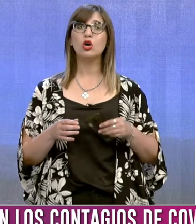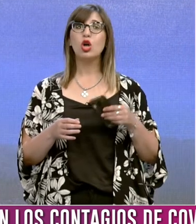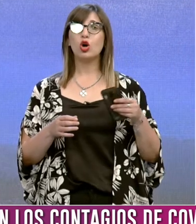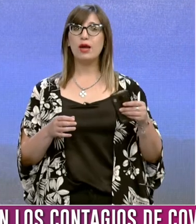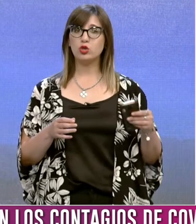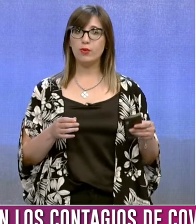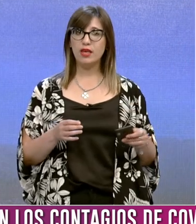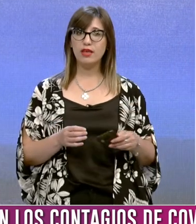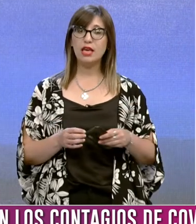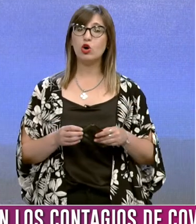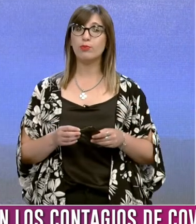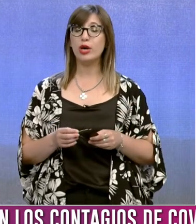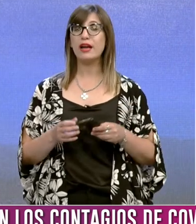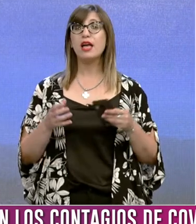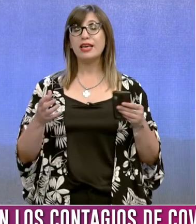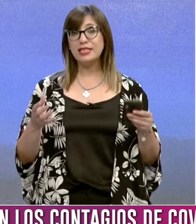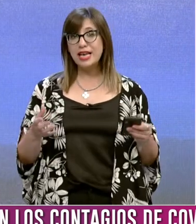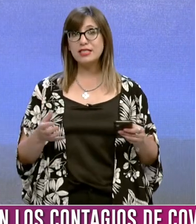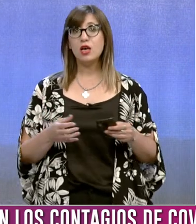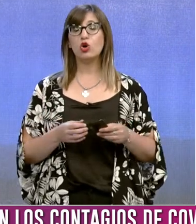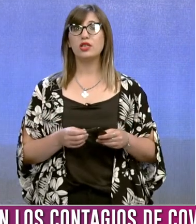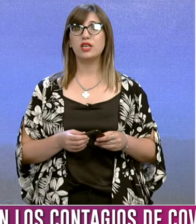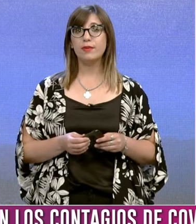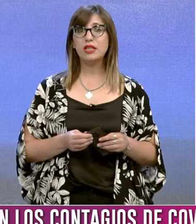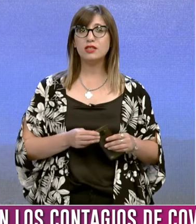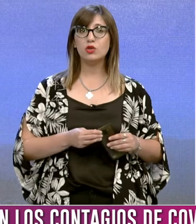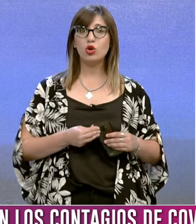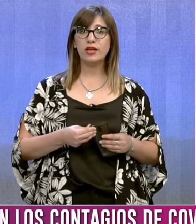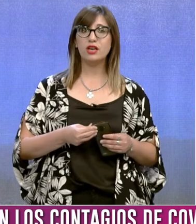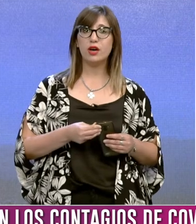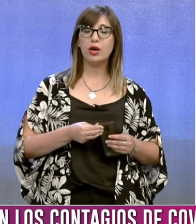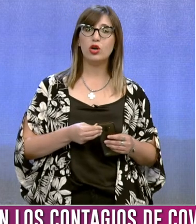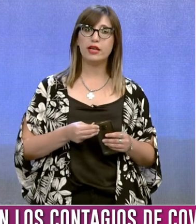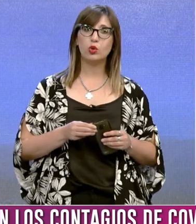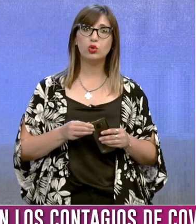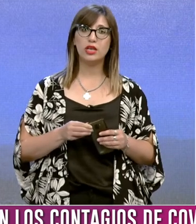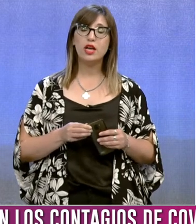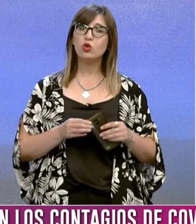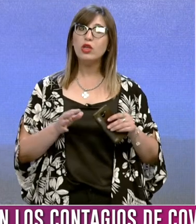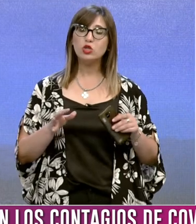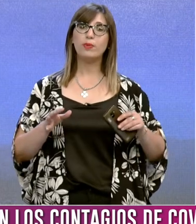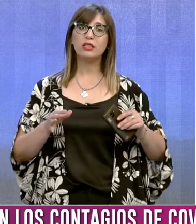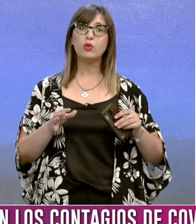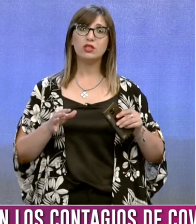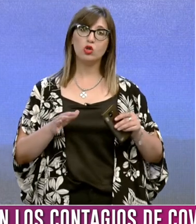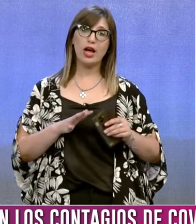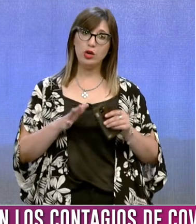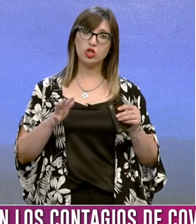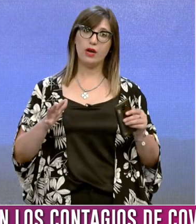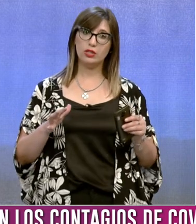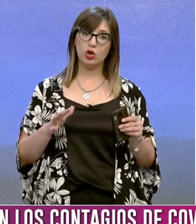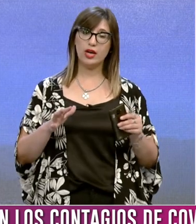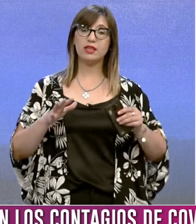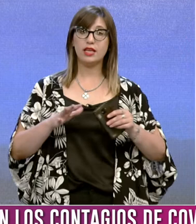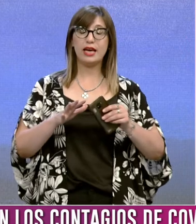humano, con la posibilidad de incorporar quizás otras herramientas en todo lo que tiene que ver con las UTI. Todo ese operativo entiendo que no